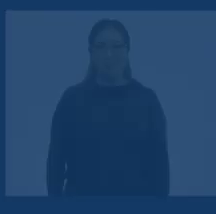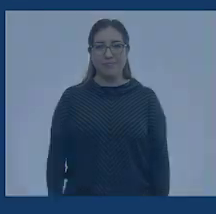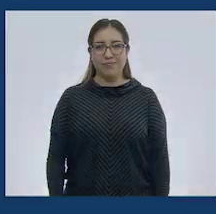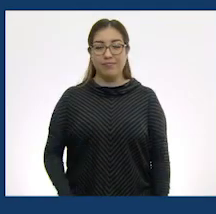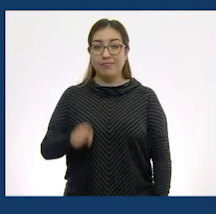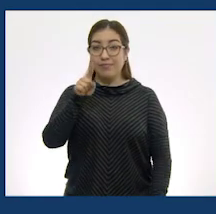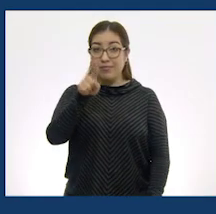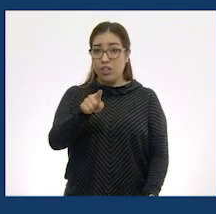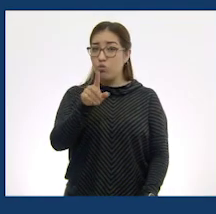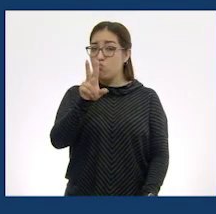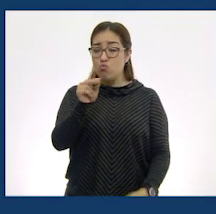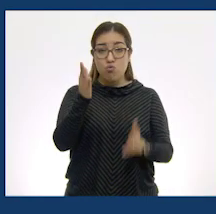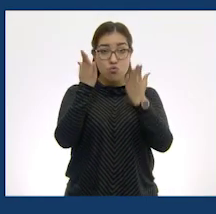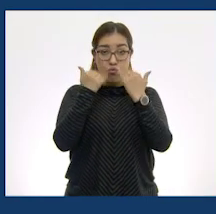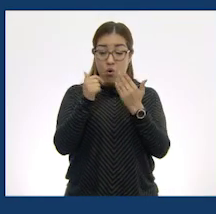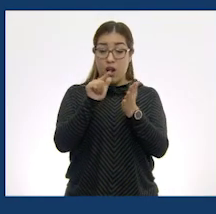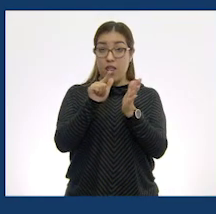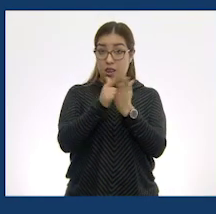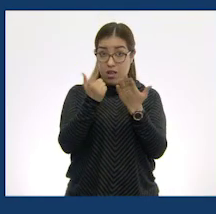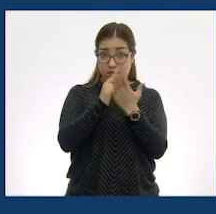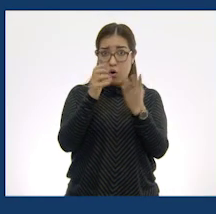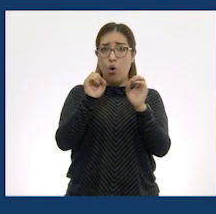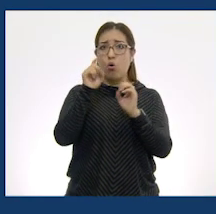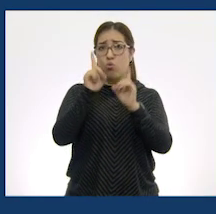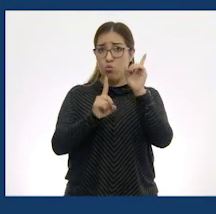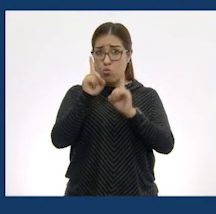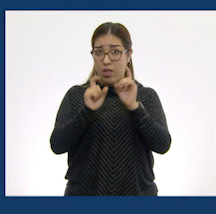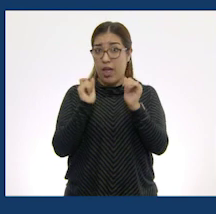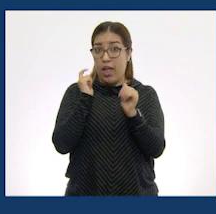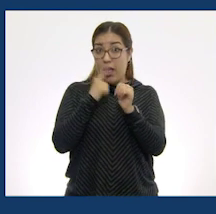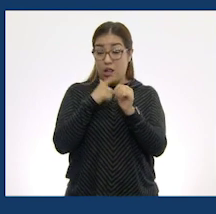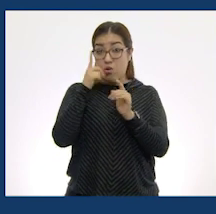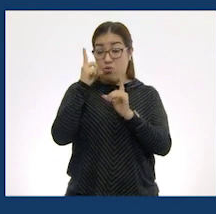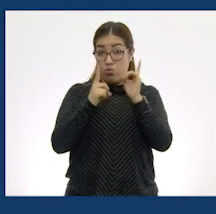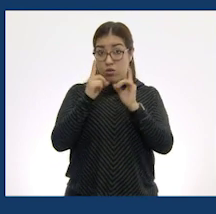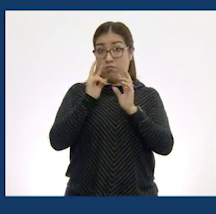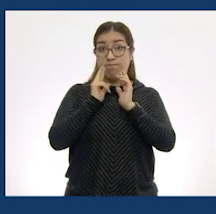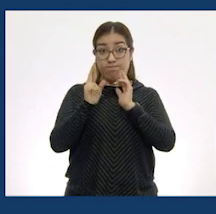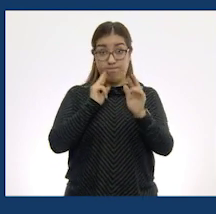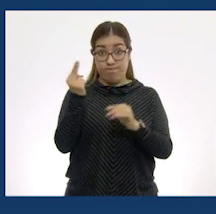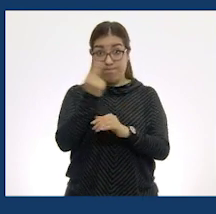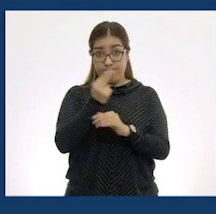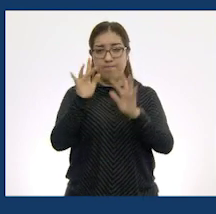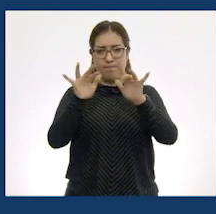Si no tienes el libro de texto o necesitas ayuda para responder las preguntas, contáctanos.